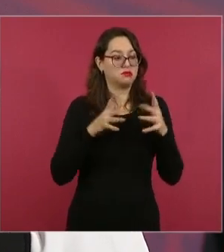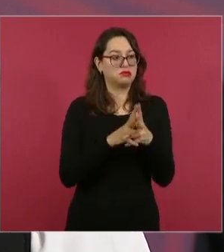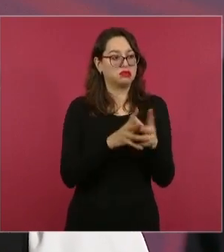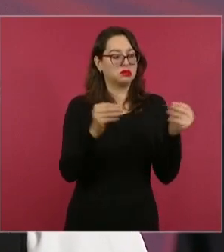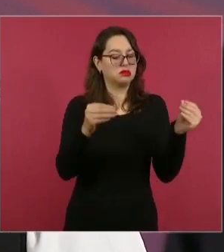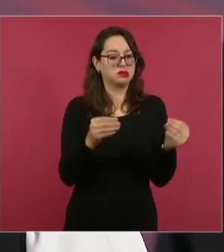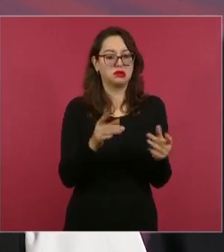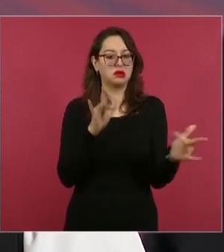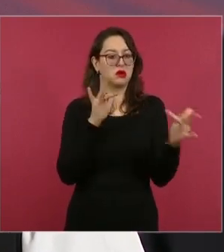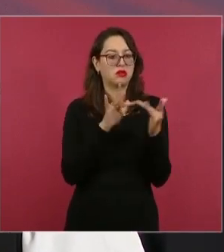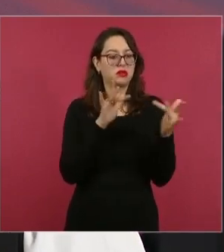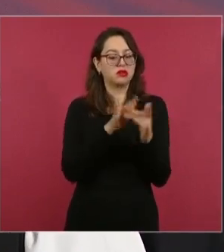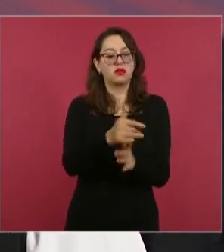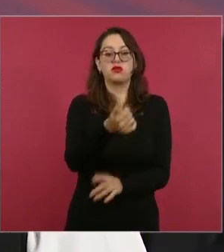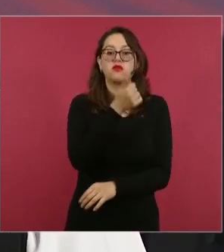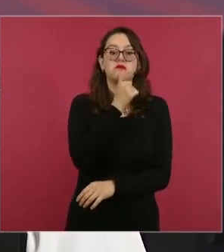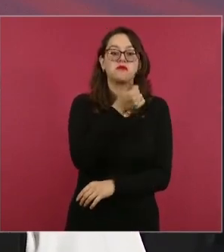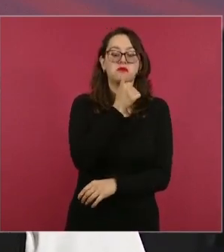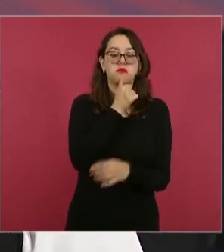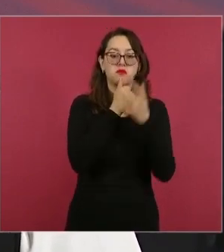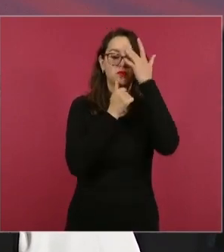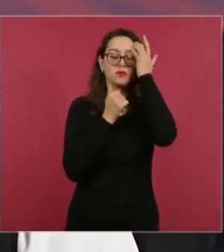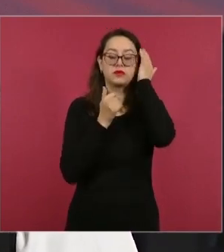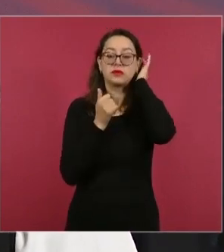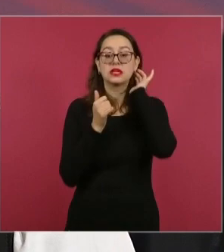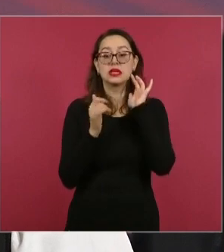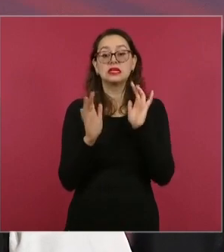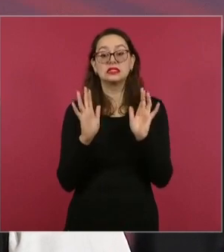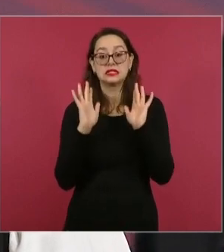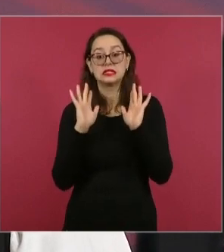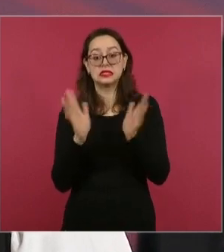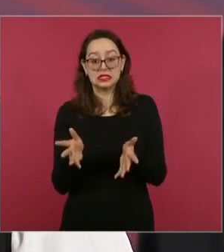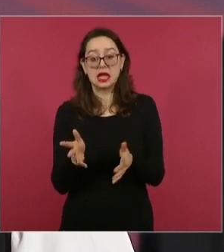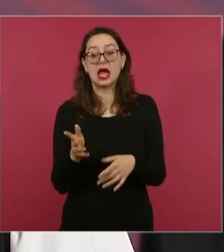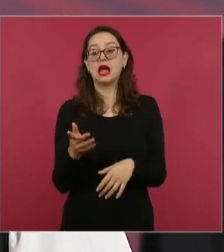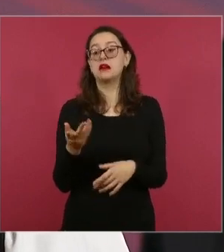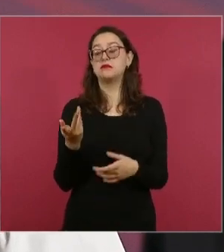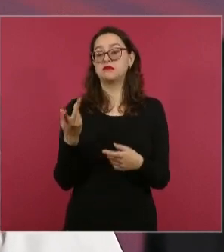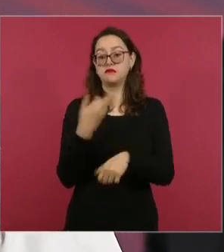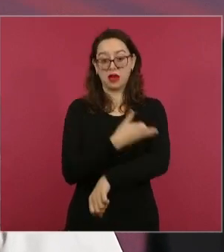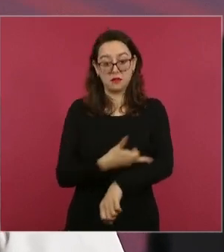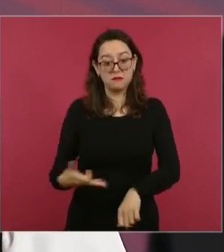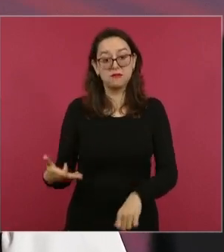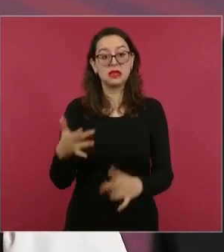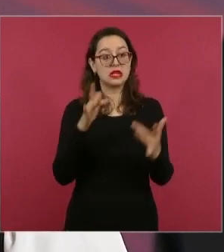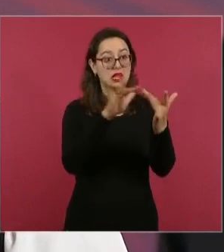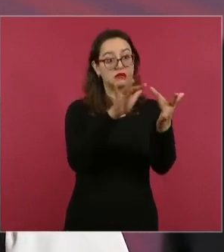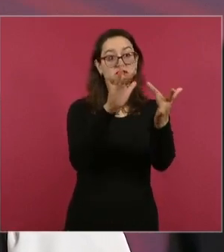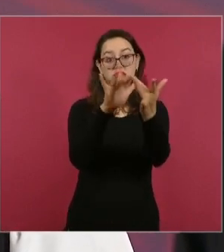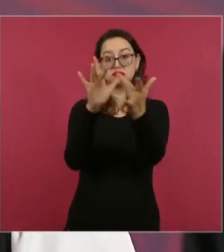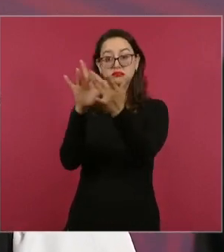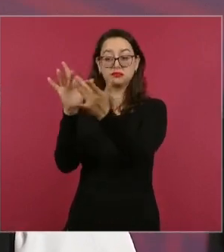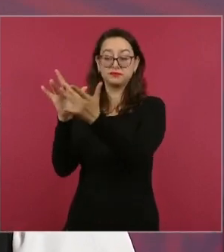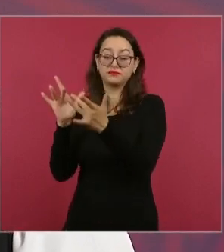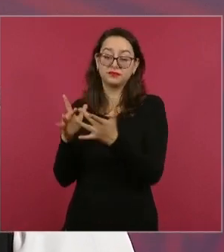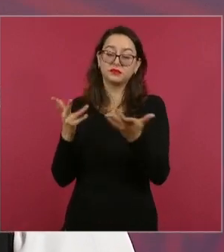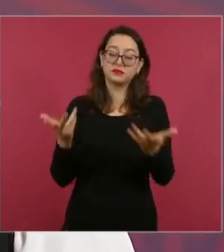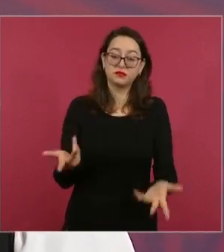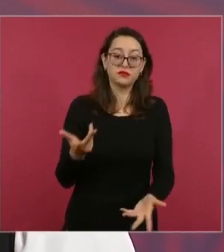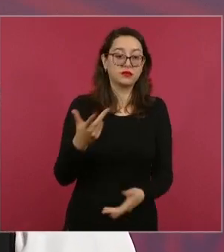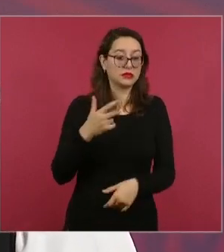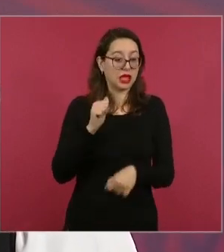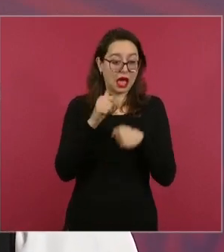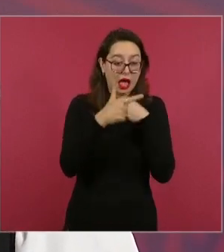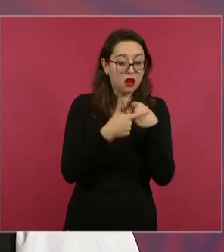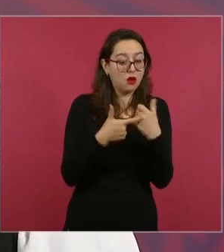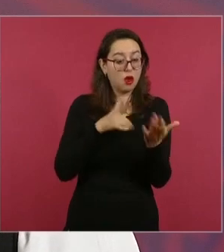localizadas informar que ya Nos contactamos con las familias de las víctimas para expresarles toda nuestra